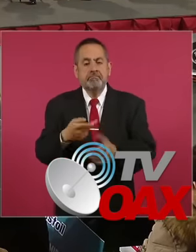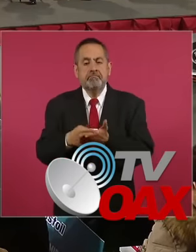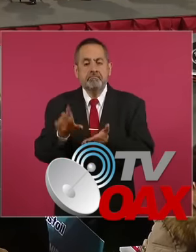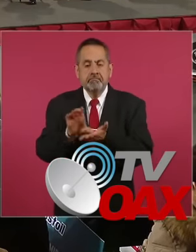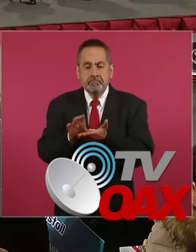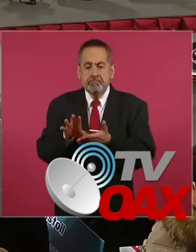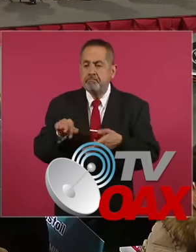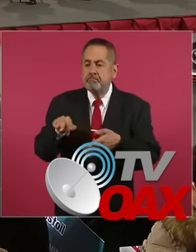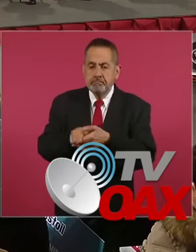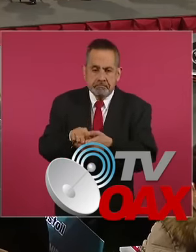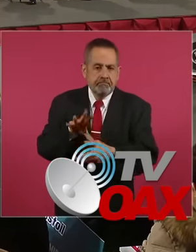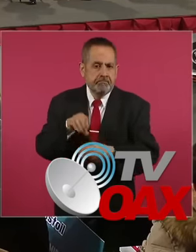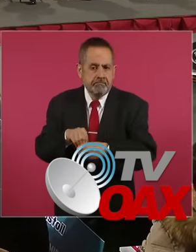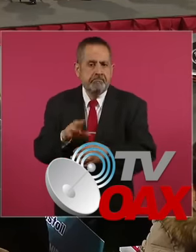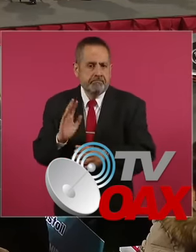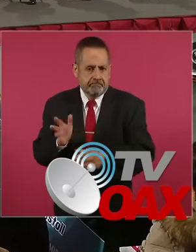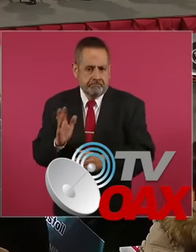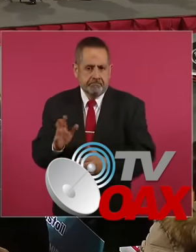Carmen.